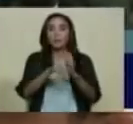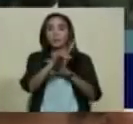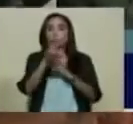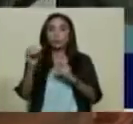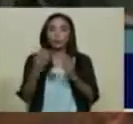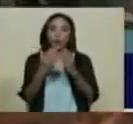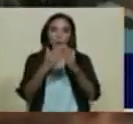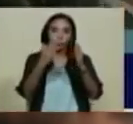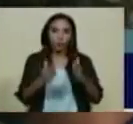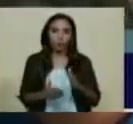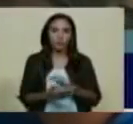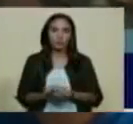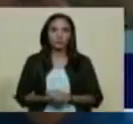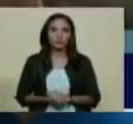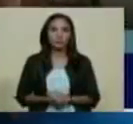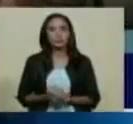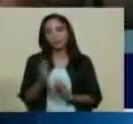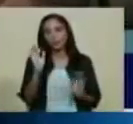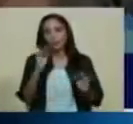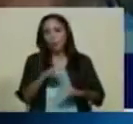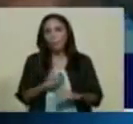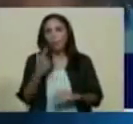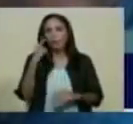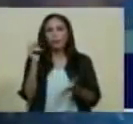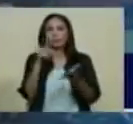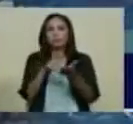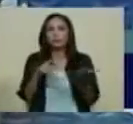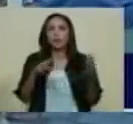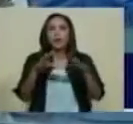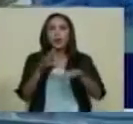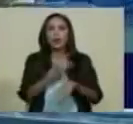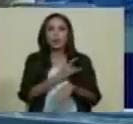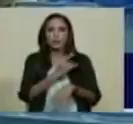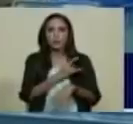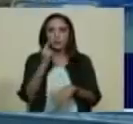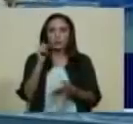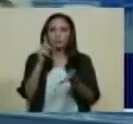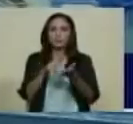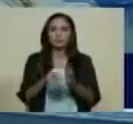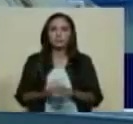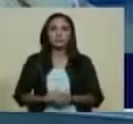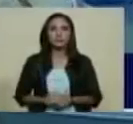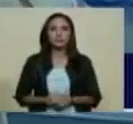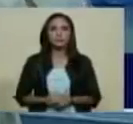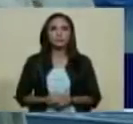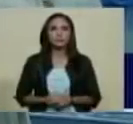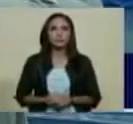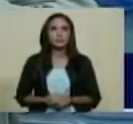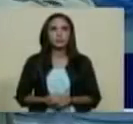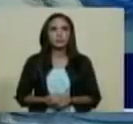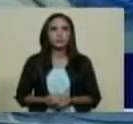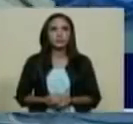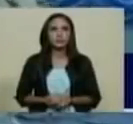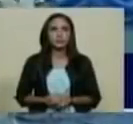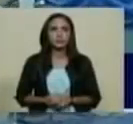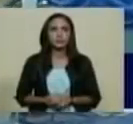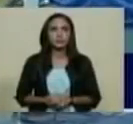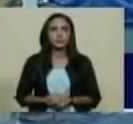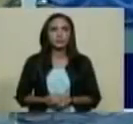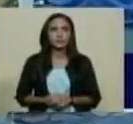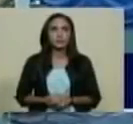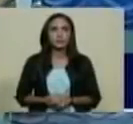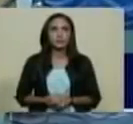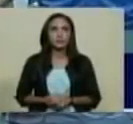estudiantes que van a poder ver clases en el Centro de Desarrollo Tecnológico Simón Rodríguez, asimismo en la Agencia Bolivariana